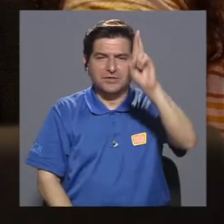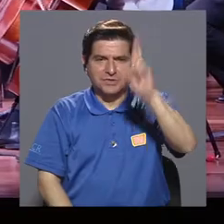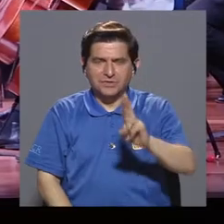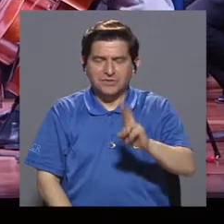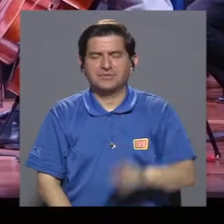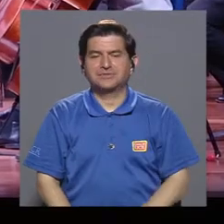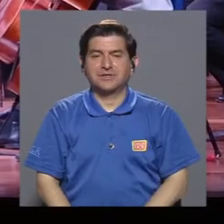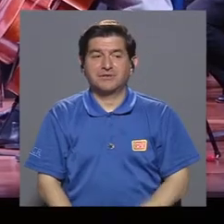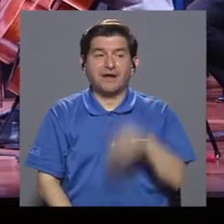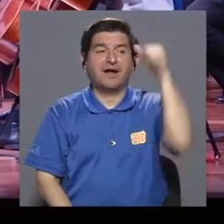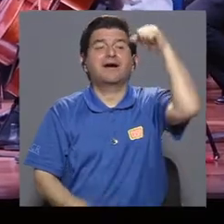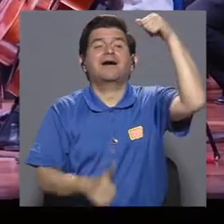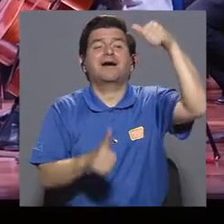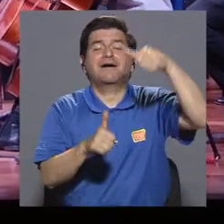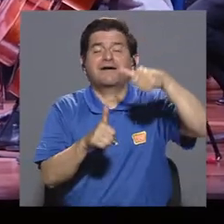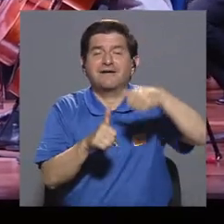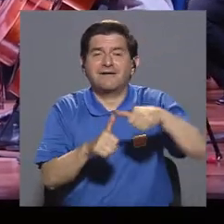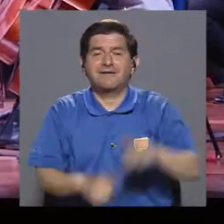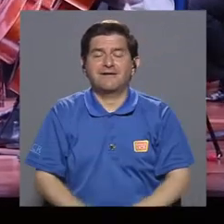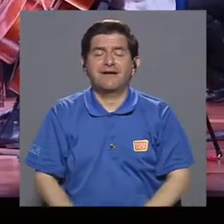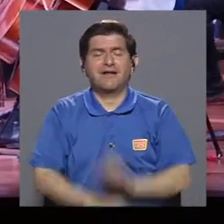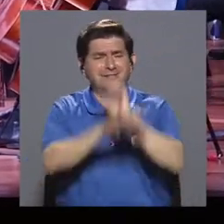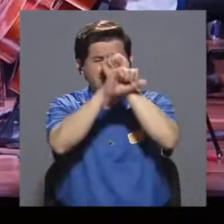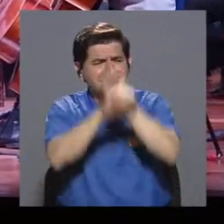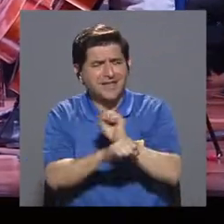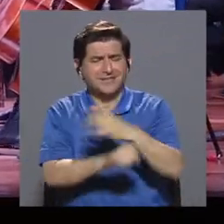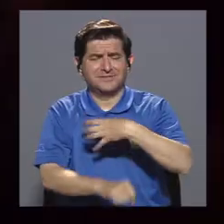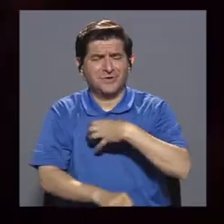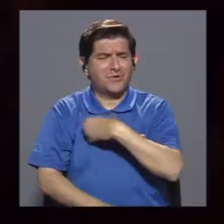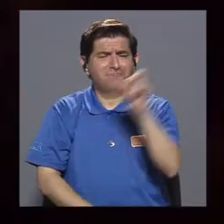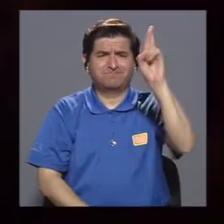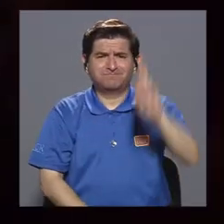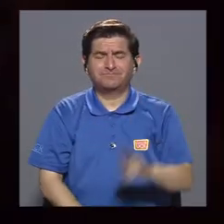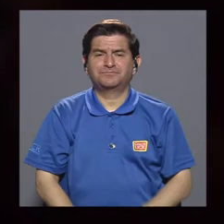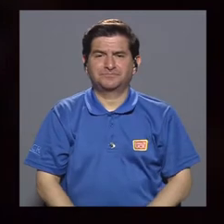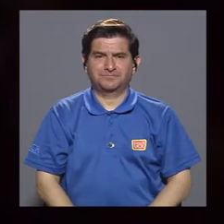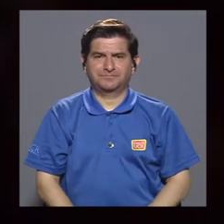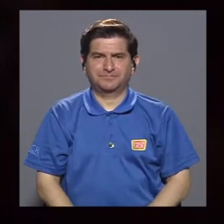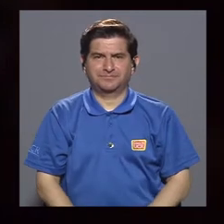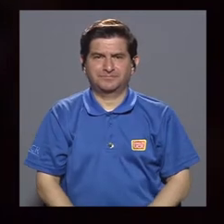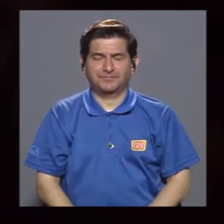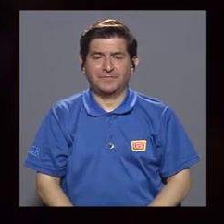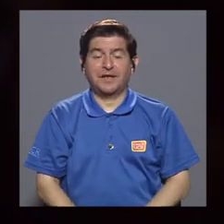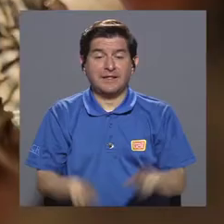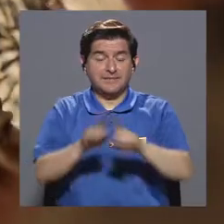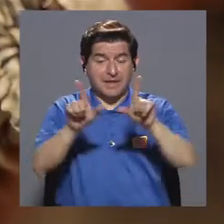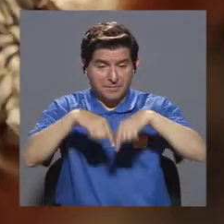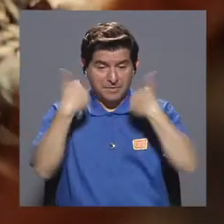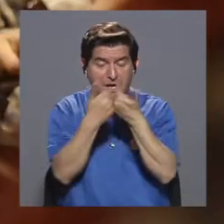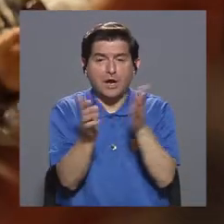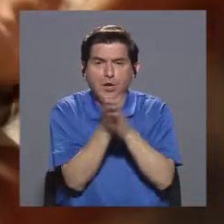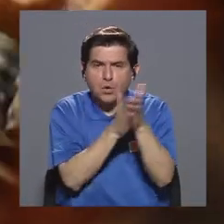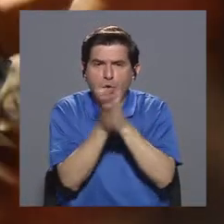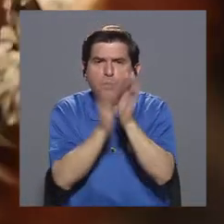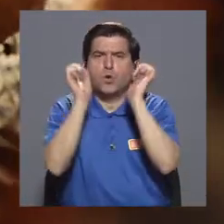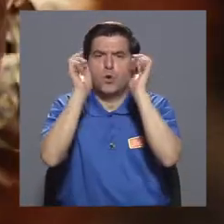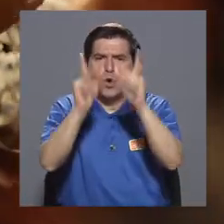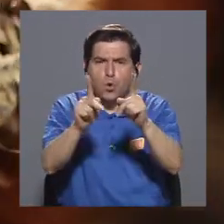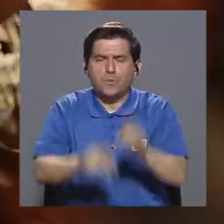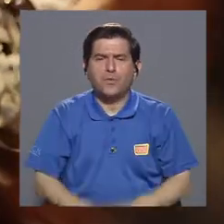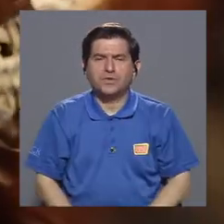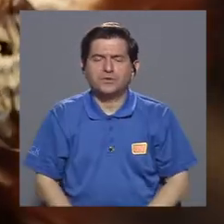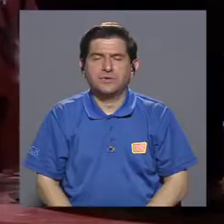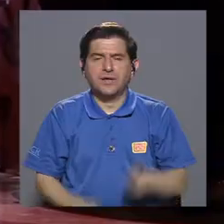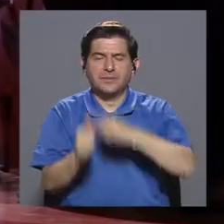villancicos costarricenses, que pusieron a recordar a muchos sobre las tradiciones ticas. Por su parte, la Sinfónica también aprovechó la